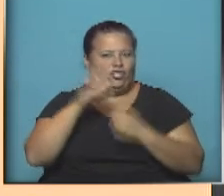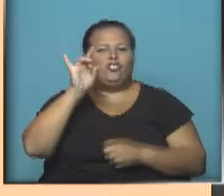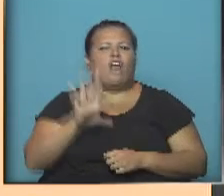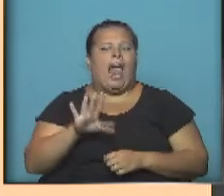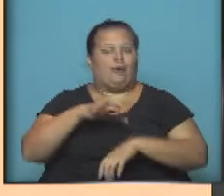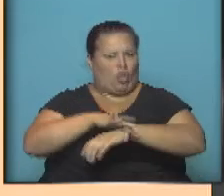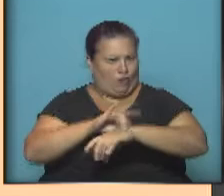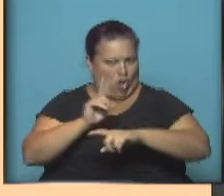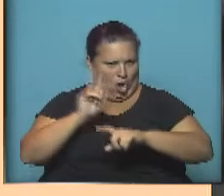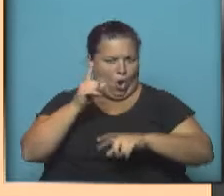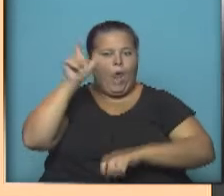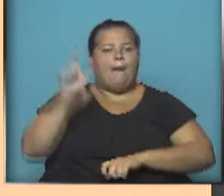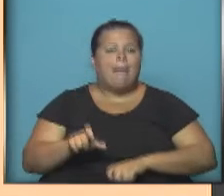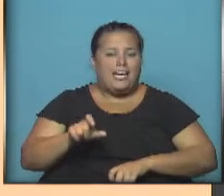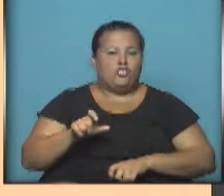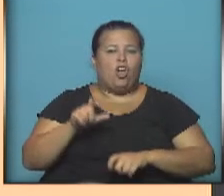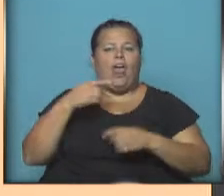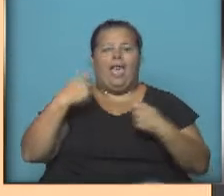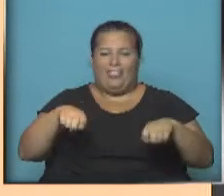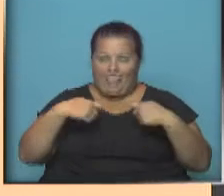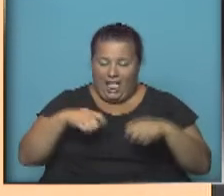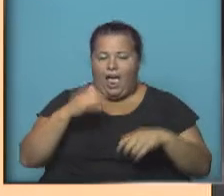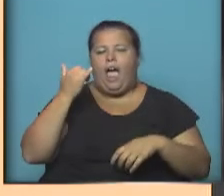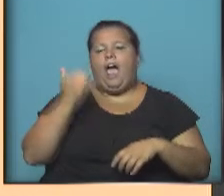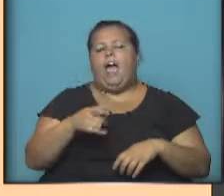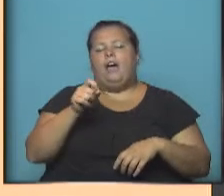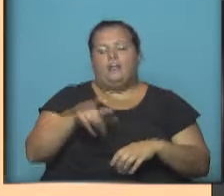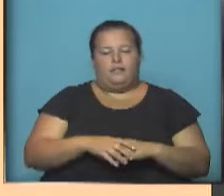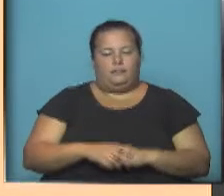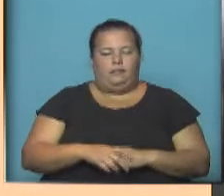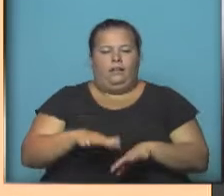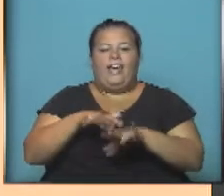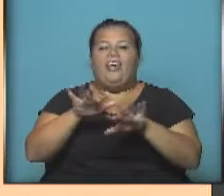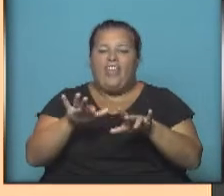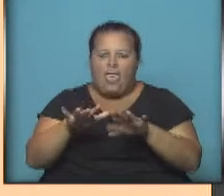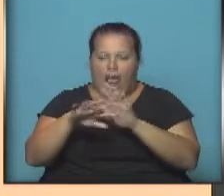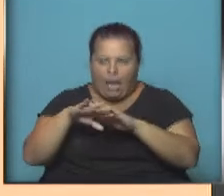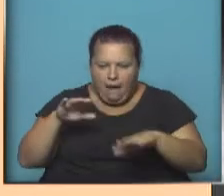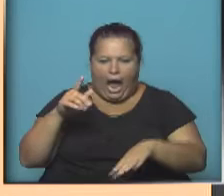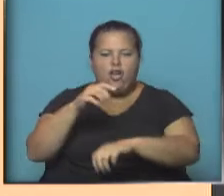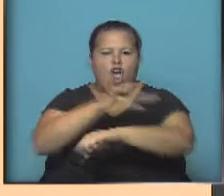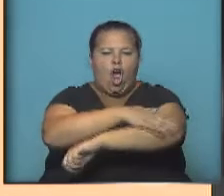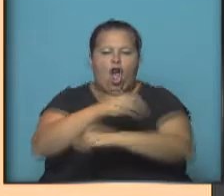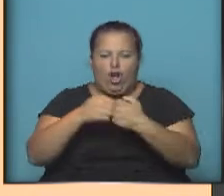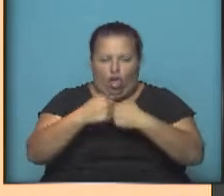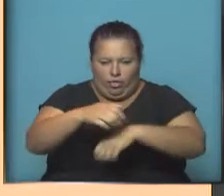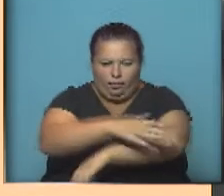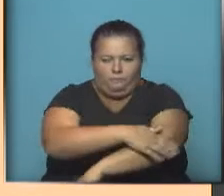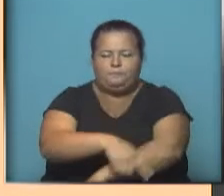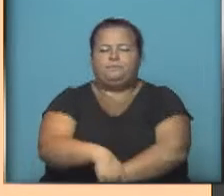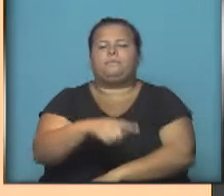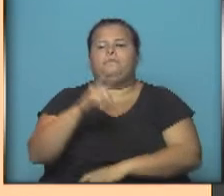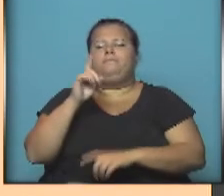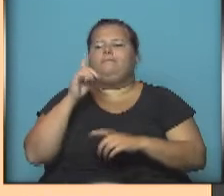en el tobillo. Generalmente un paciente que es laxo tiene los dedos de la mano, las rodillas, el tobillo,